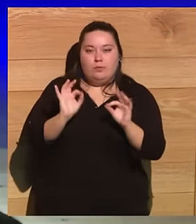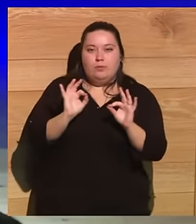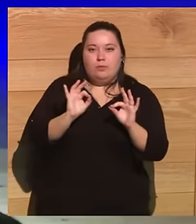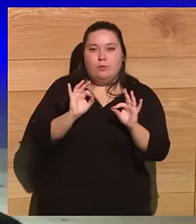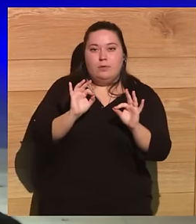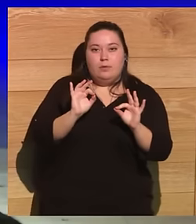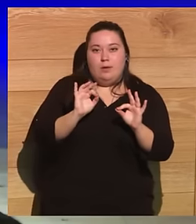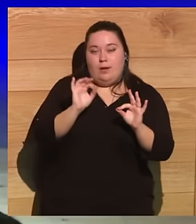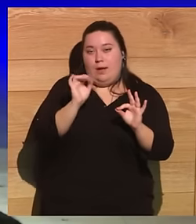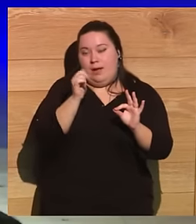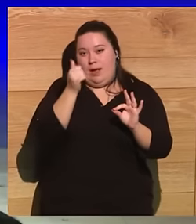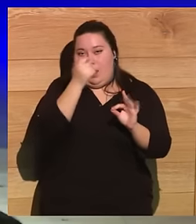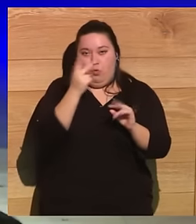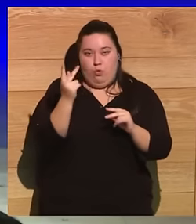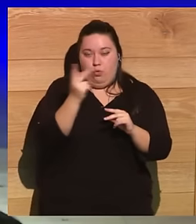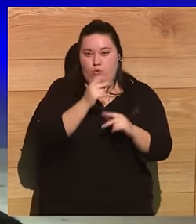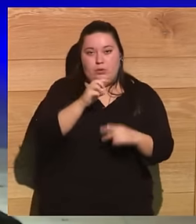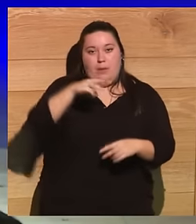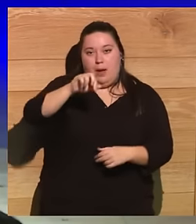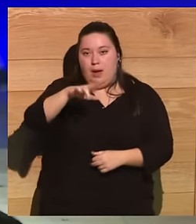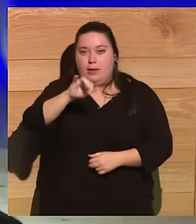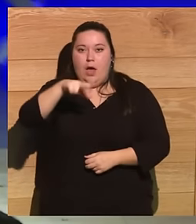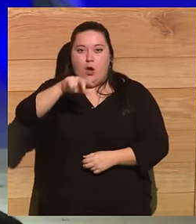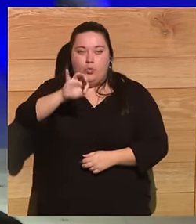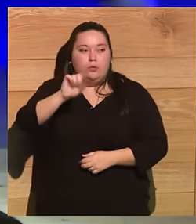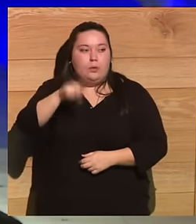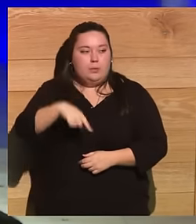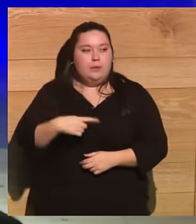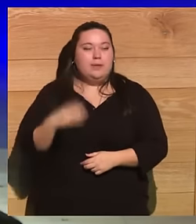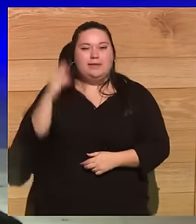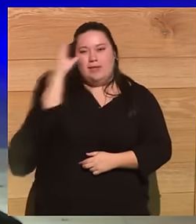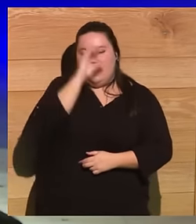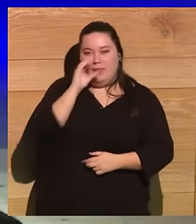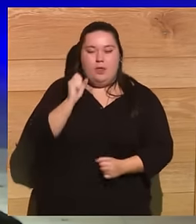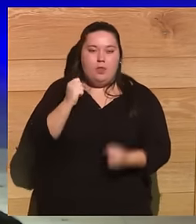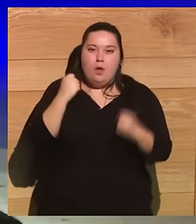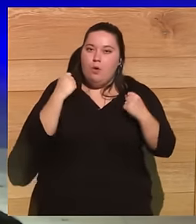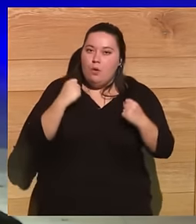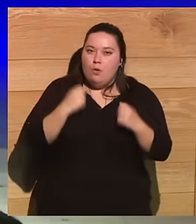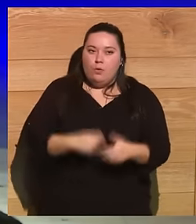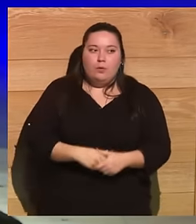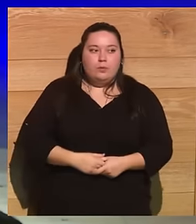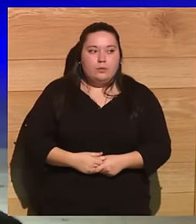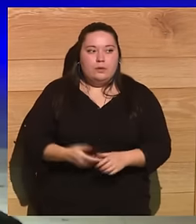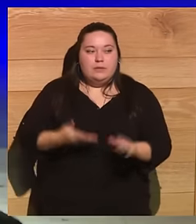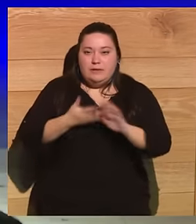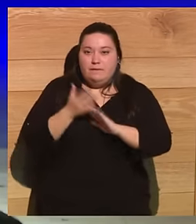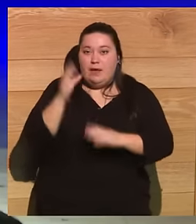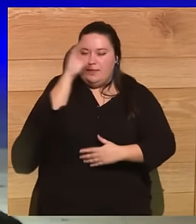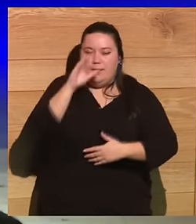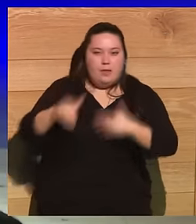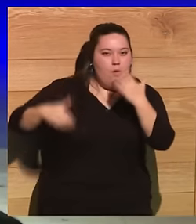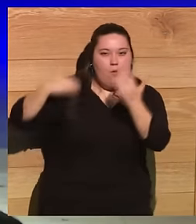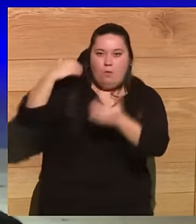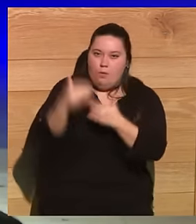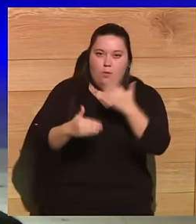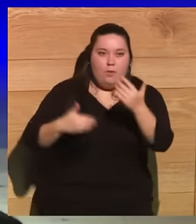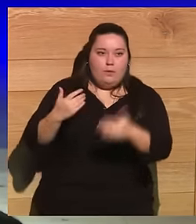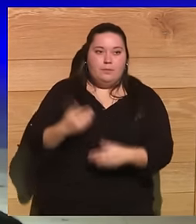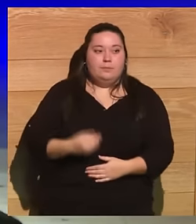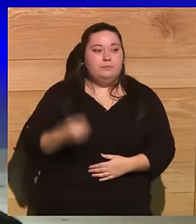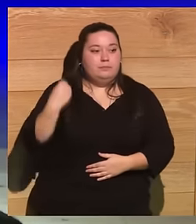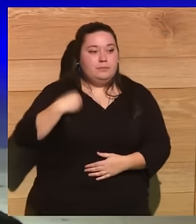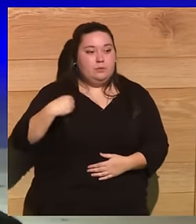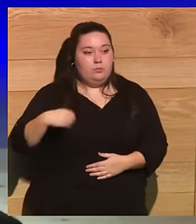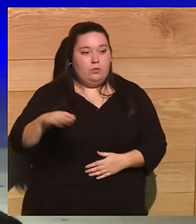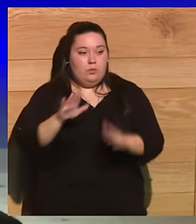Mariano, es ciencia viva, ciencia que está avanzando en este momento. También es historia de la ciencia, porque el último libro de